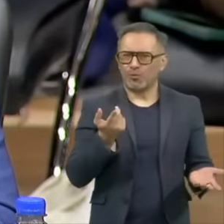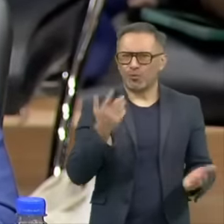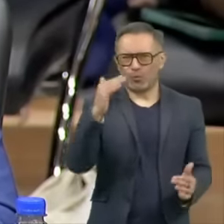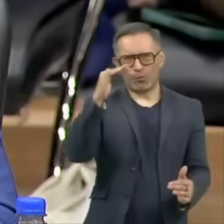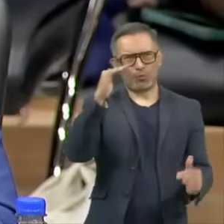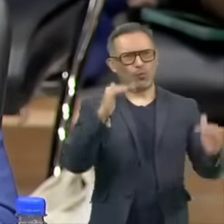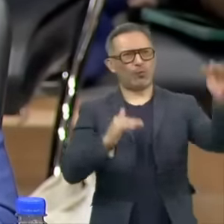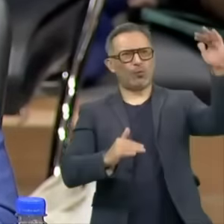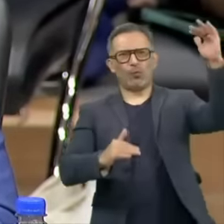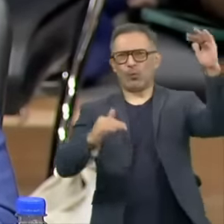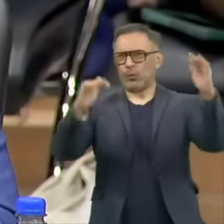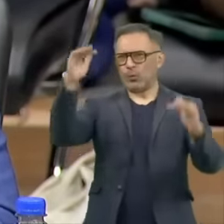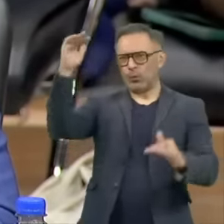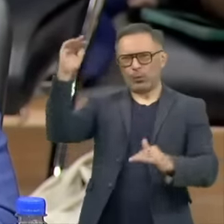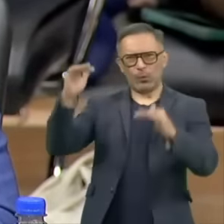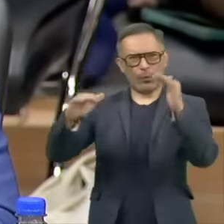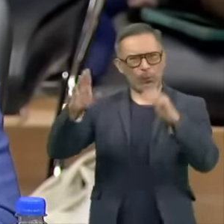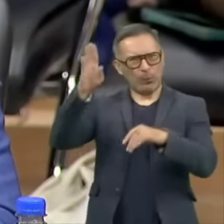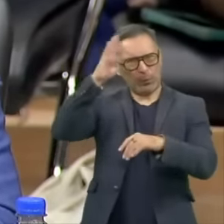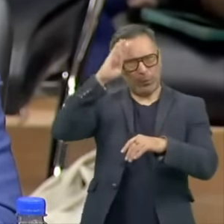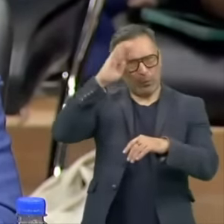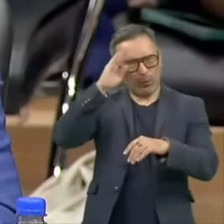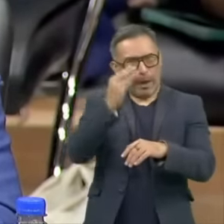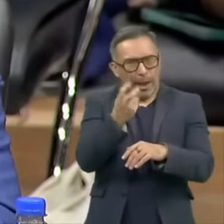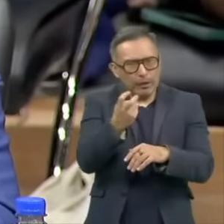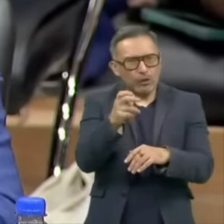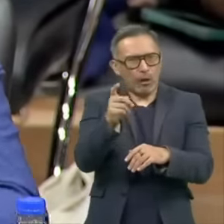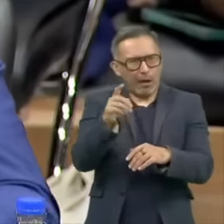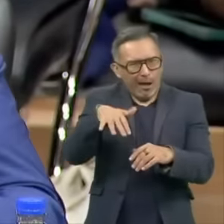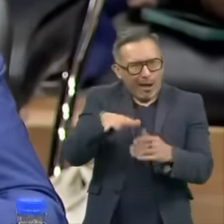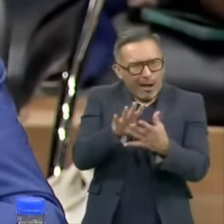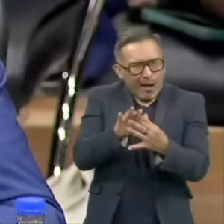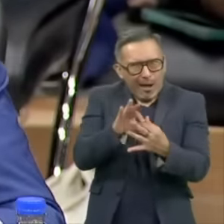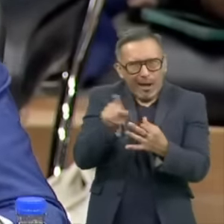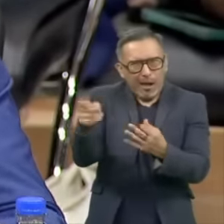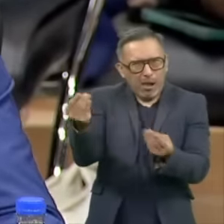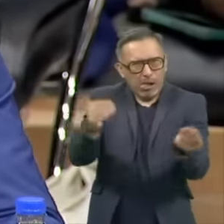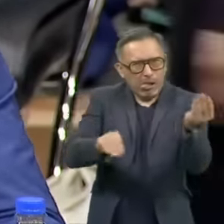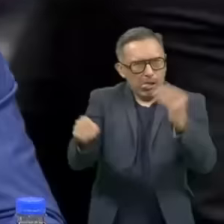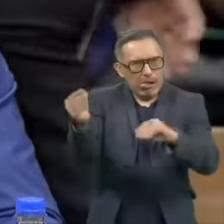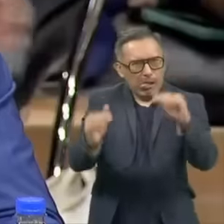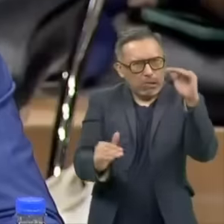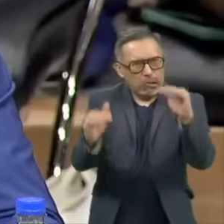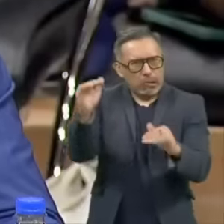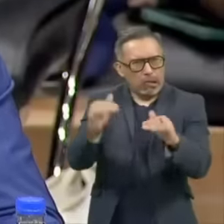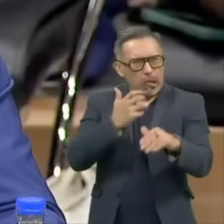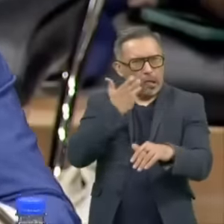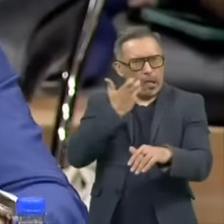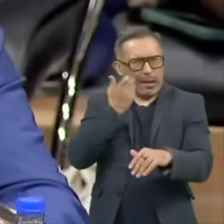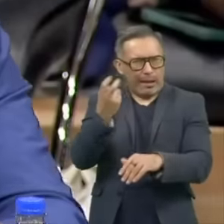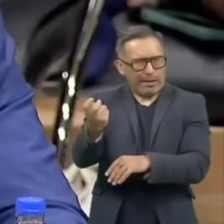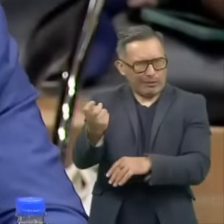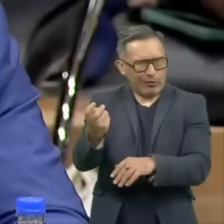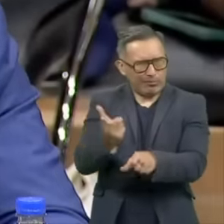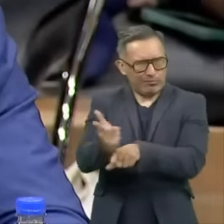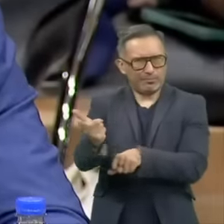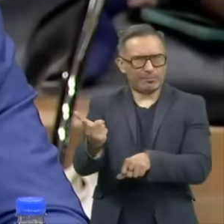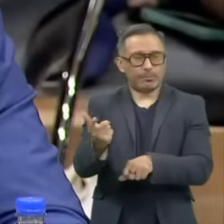es la distorsión de la que estamos hablando, y esa es la alerta que tenemos que